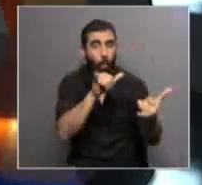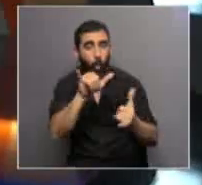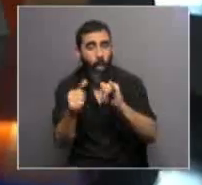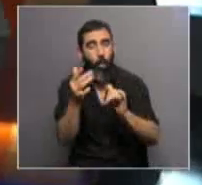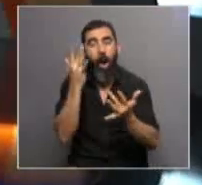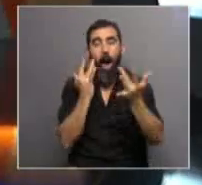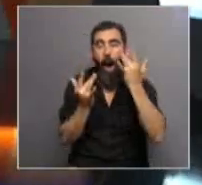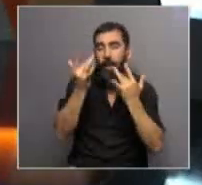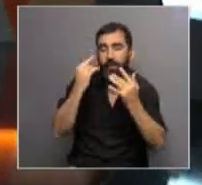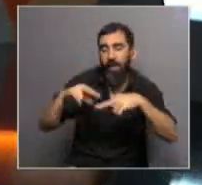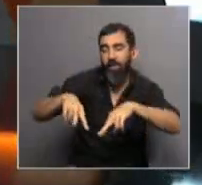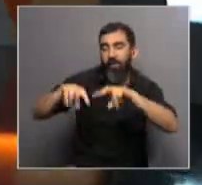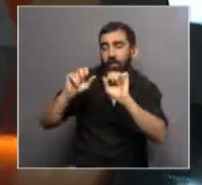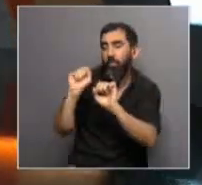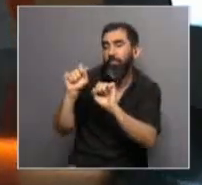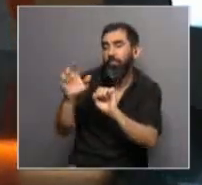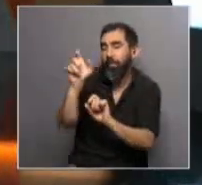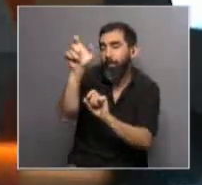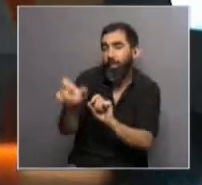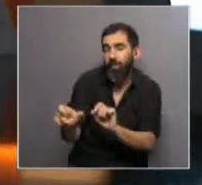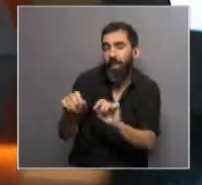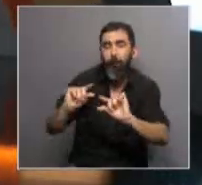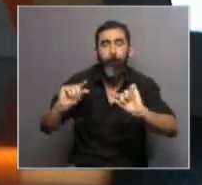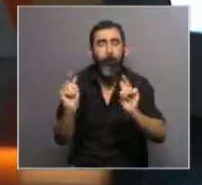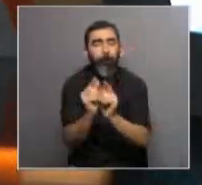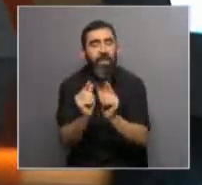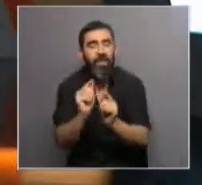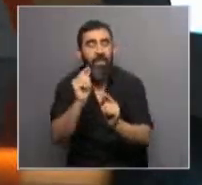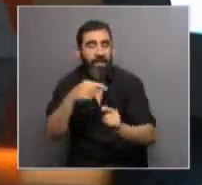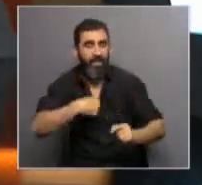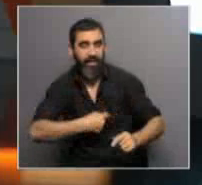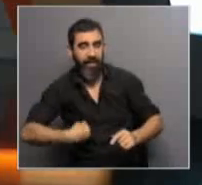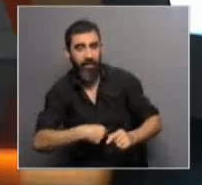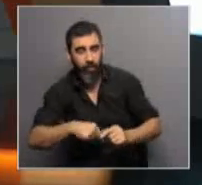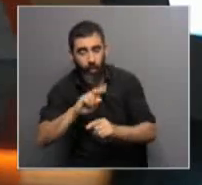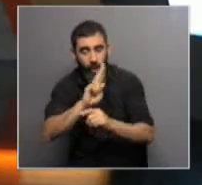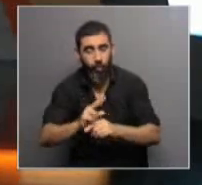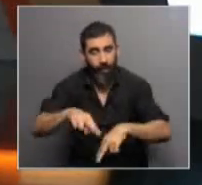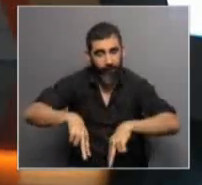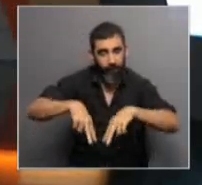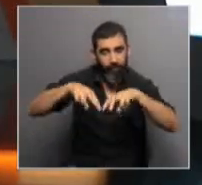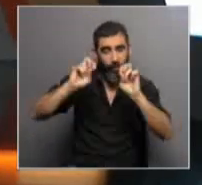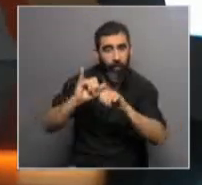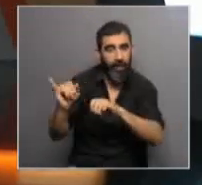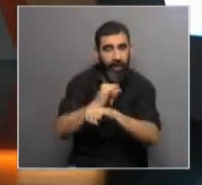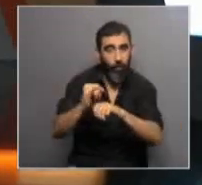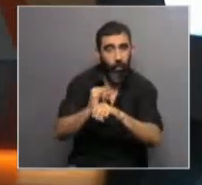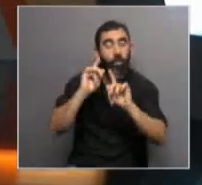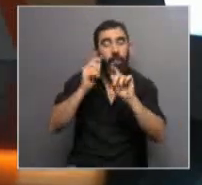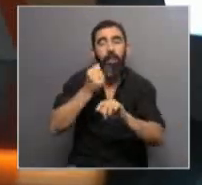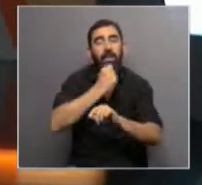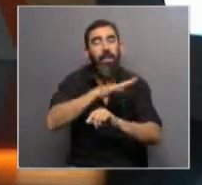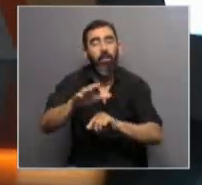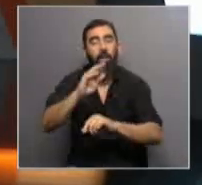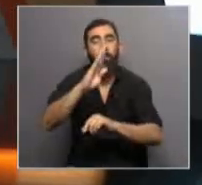artista e investigador muy peculiar de los mini intestinos que se usan para investigación en el instituto en pasteur y la historia